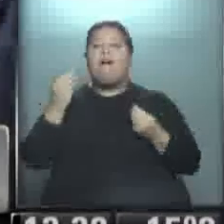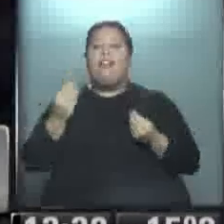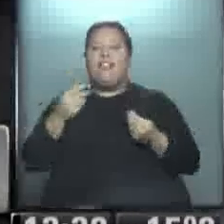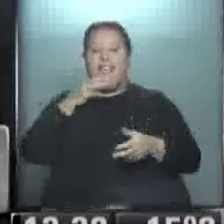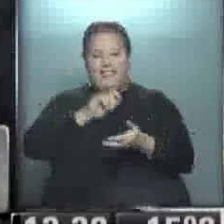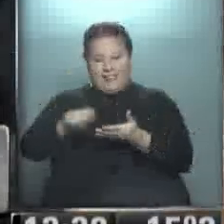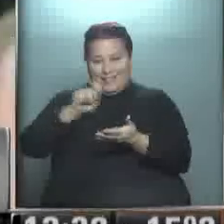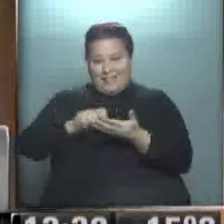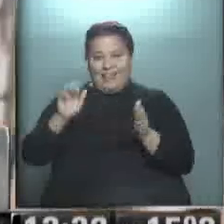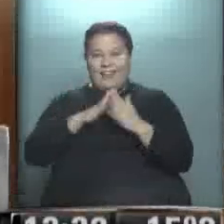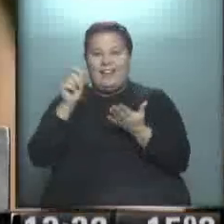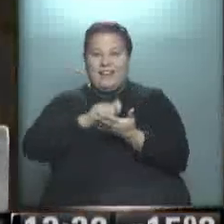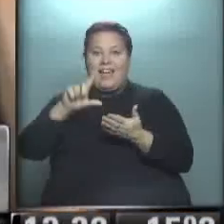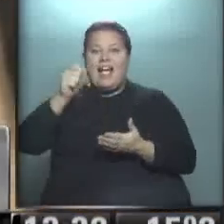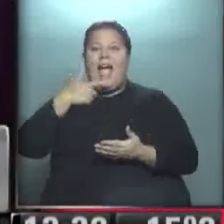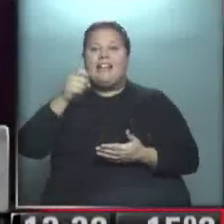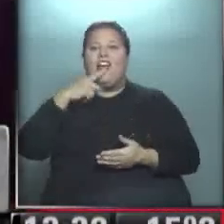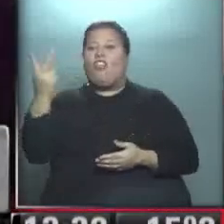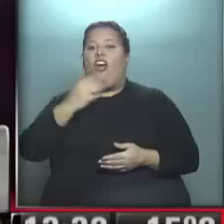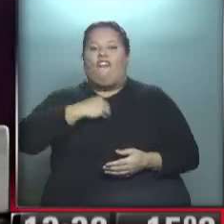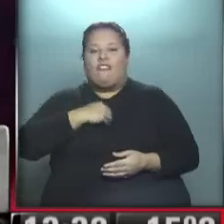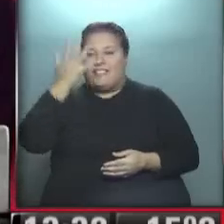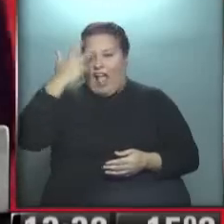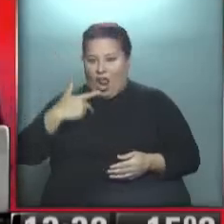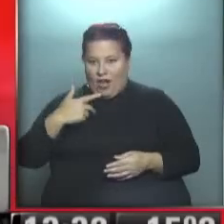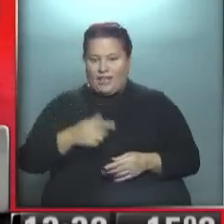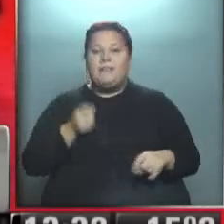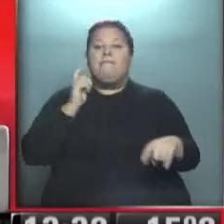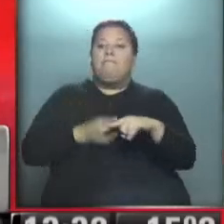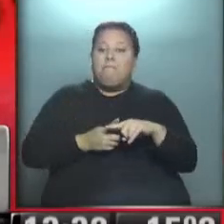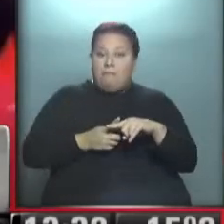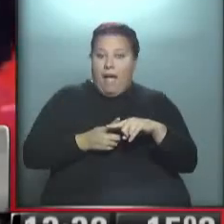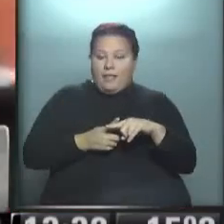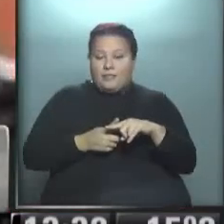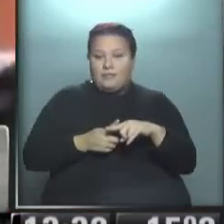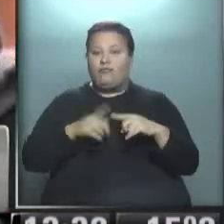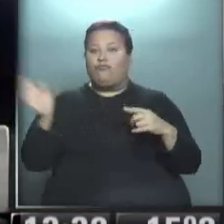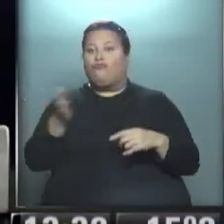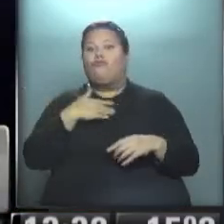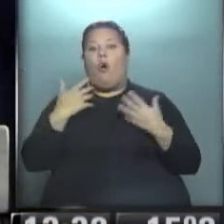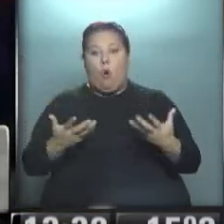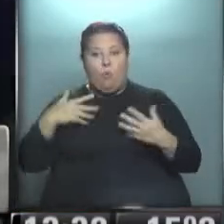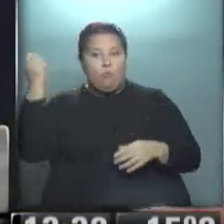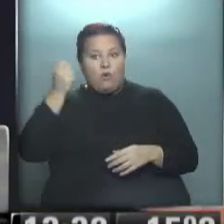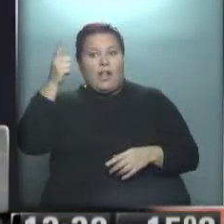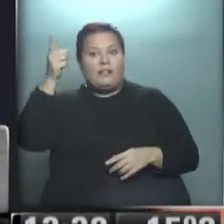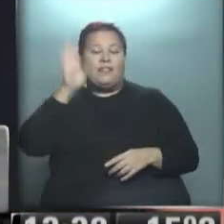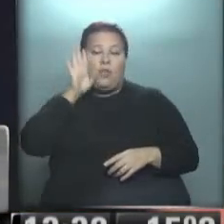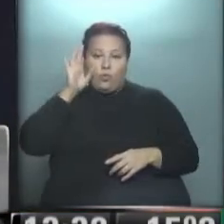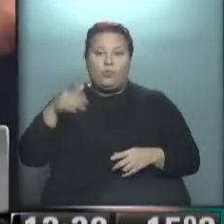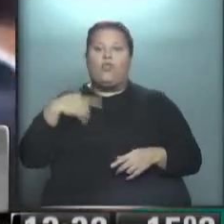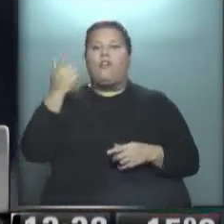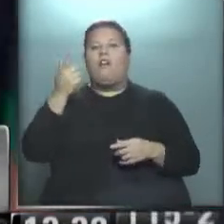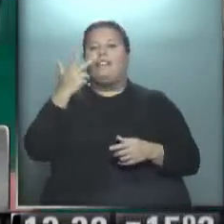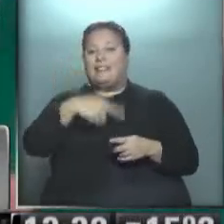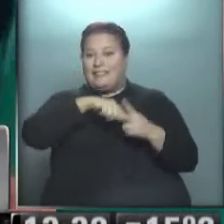el guionista, con el gran Fabián Casas, que son fanáticos los dos de San Lorenzo, más todo lo que es el peso pesado de Hollywood, que fue por allí con Los